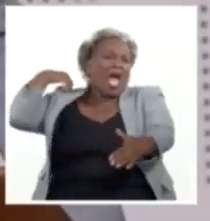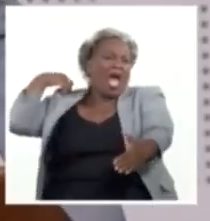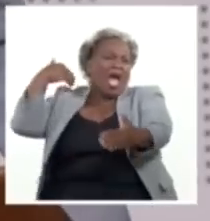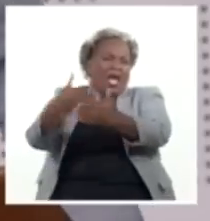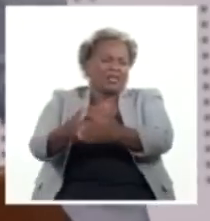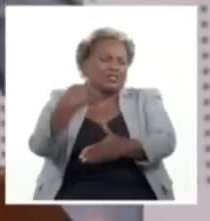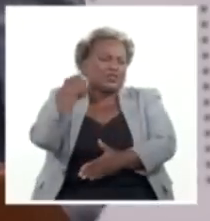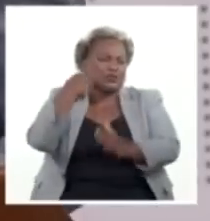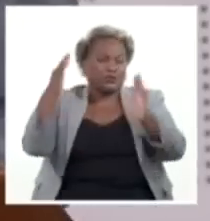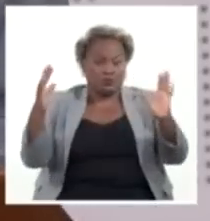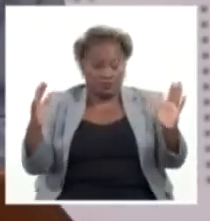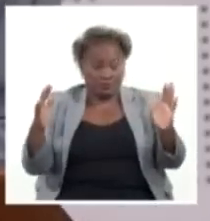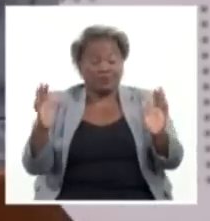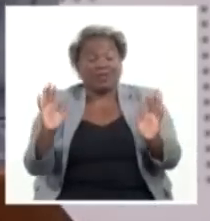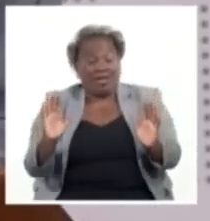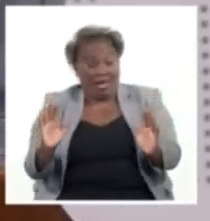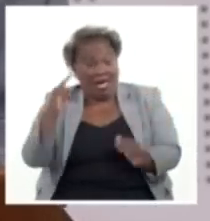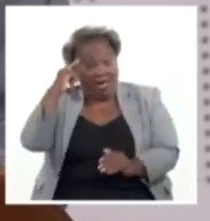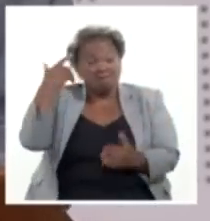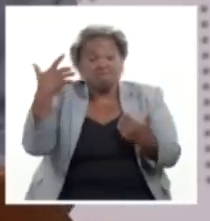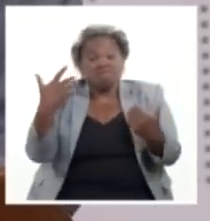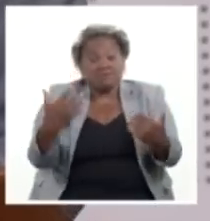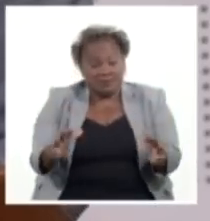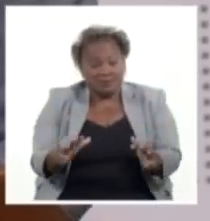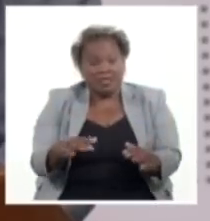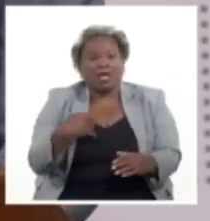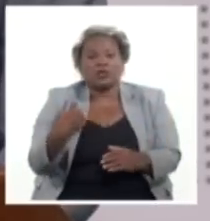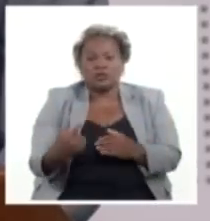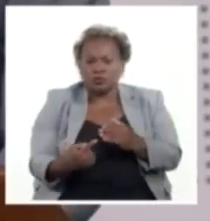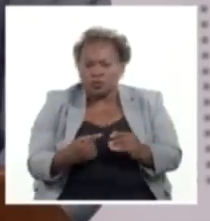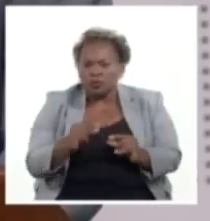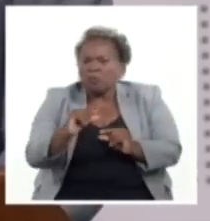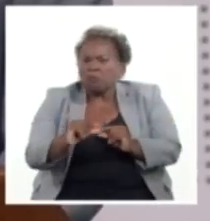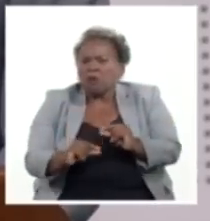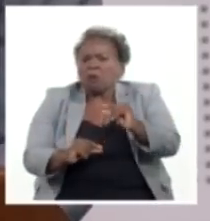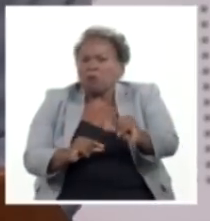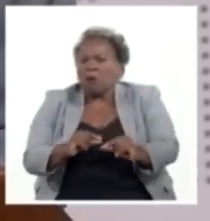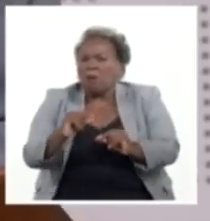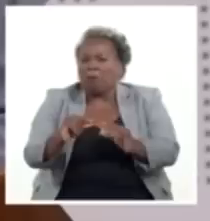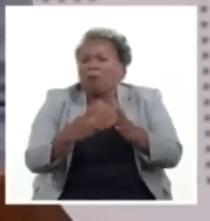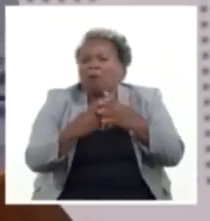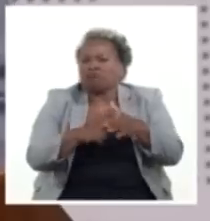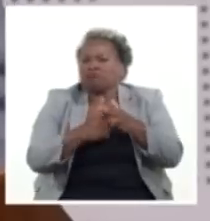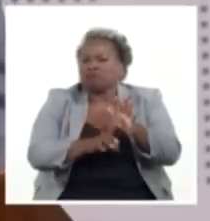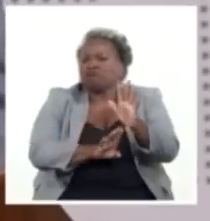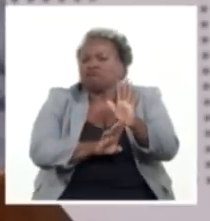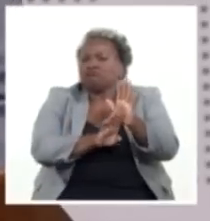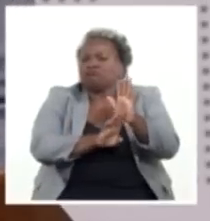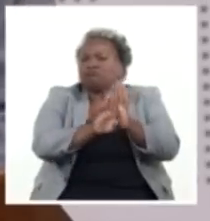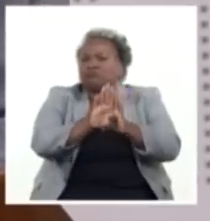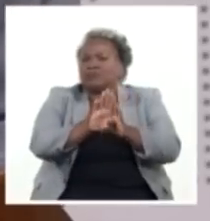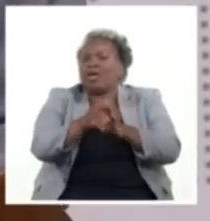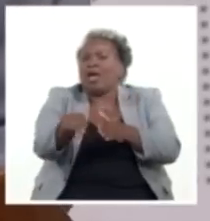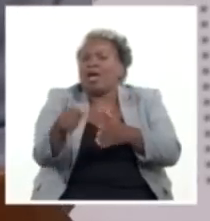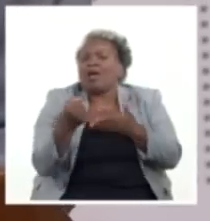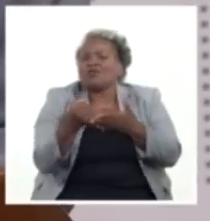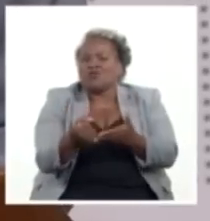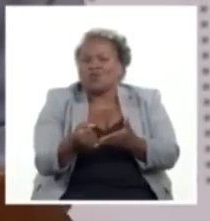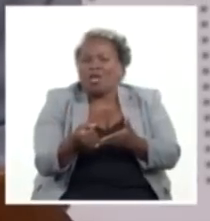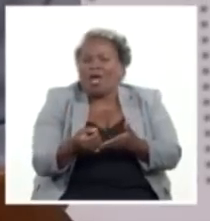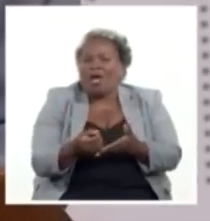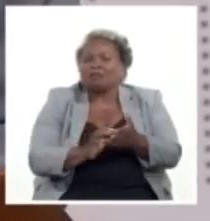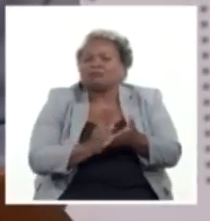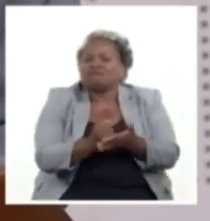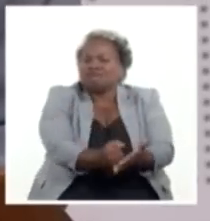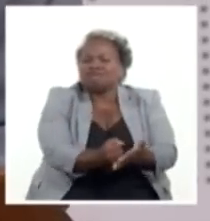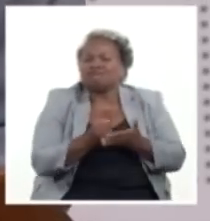embargo, y a pesar de lo anterior, hemos dado pasos muy discretos dirigidos a encaminar la cooperación bilateral para el